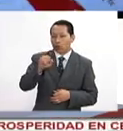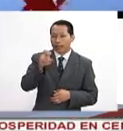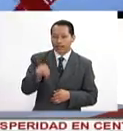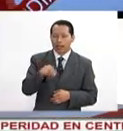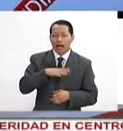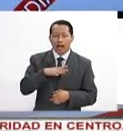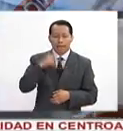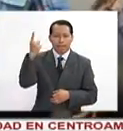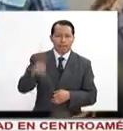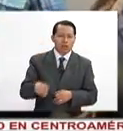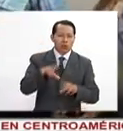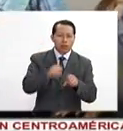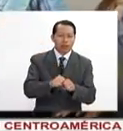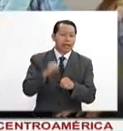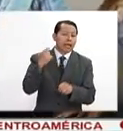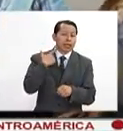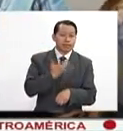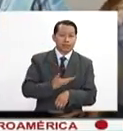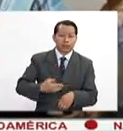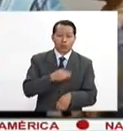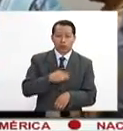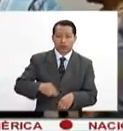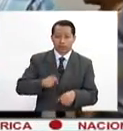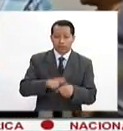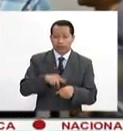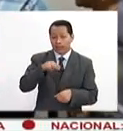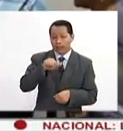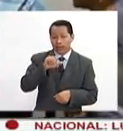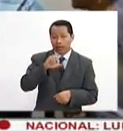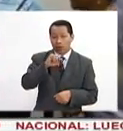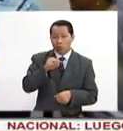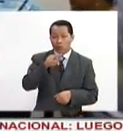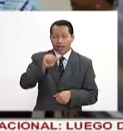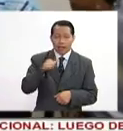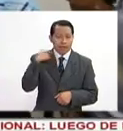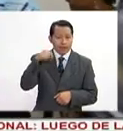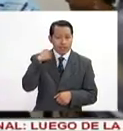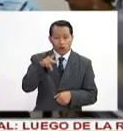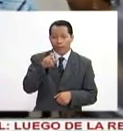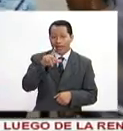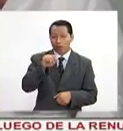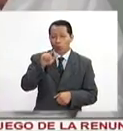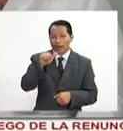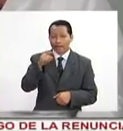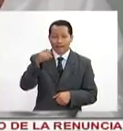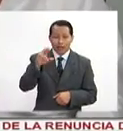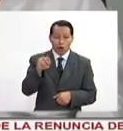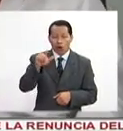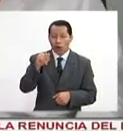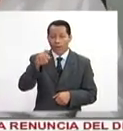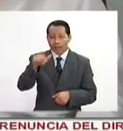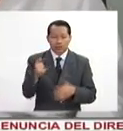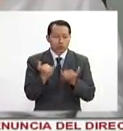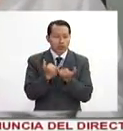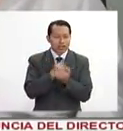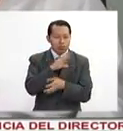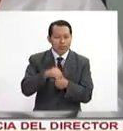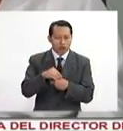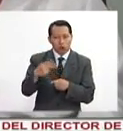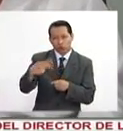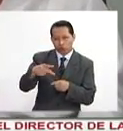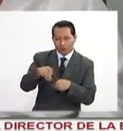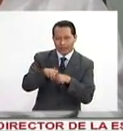el arresto del expresidente municipal de Nacajuca, Tabasco, Pedro Landero López, así como de todo el